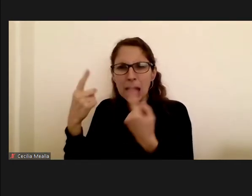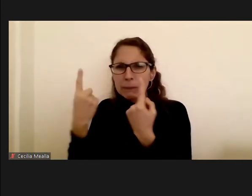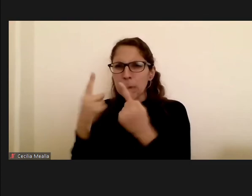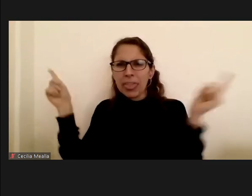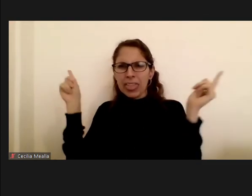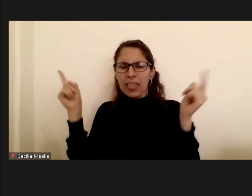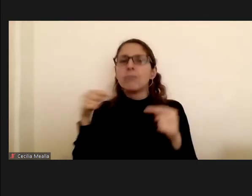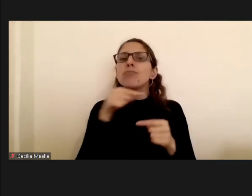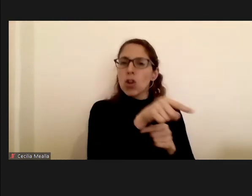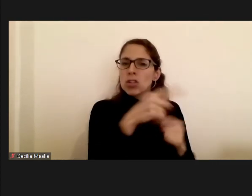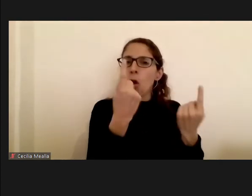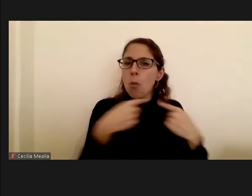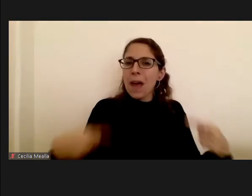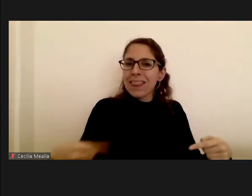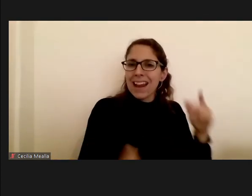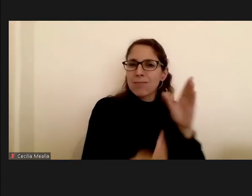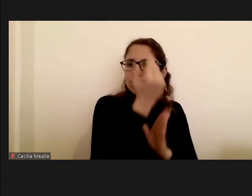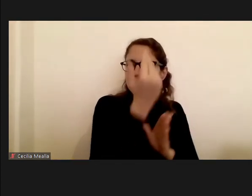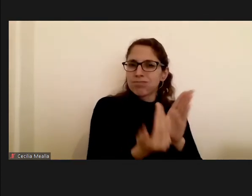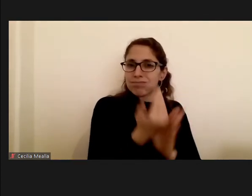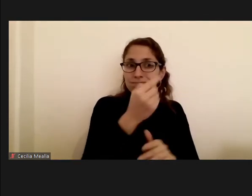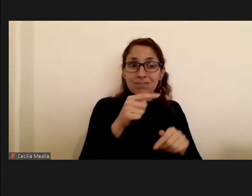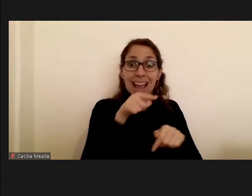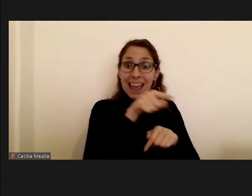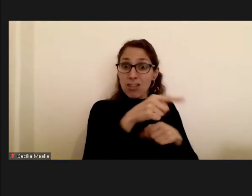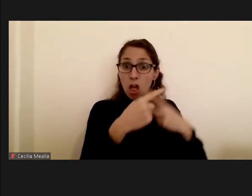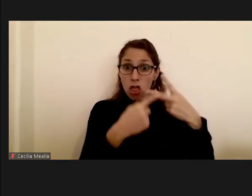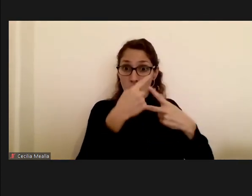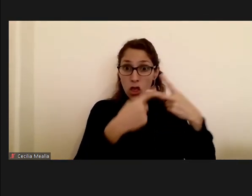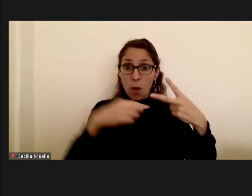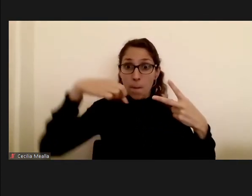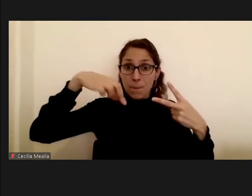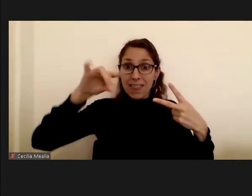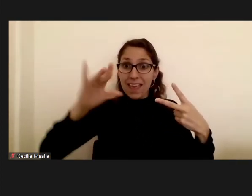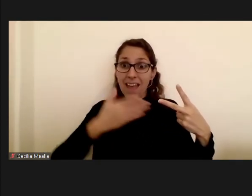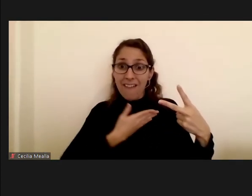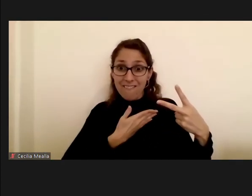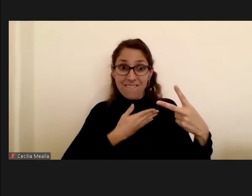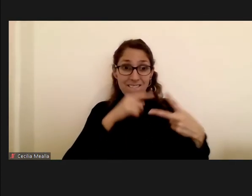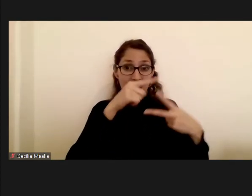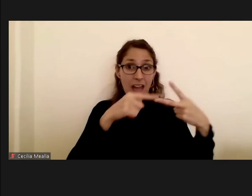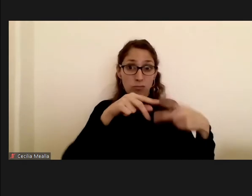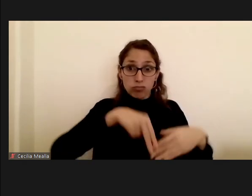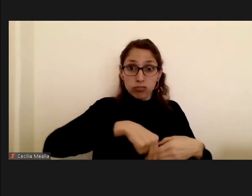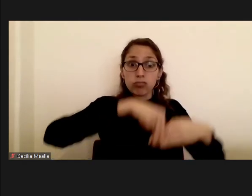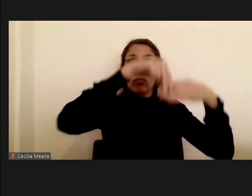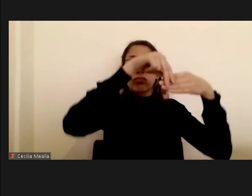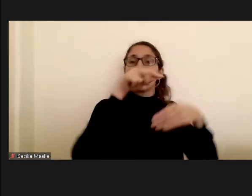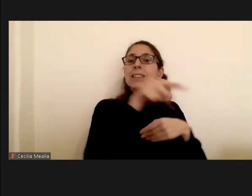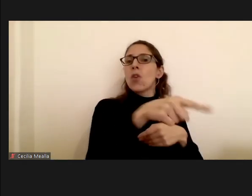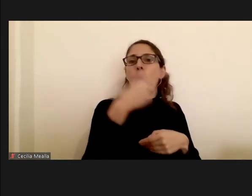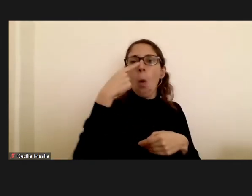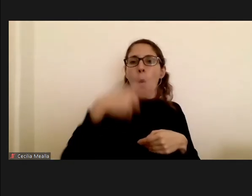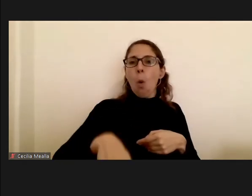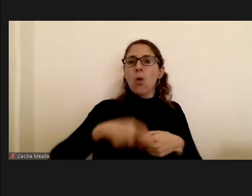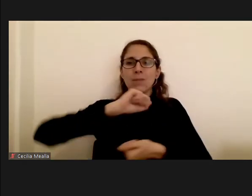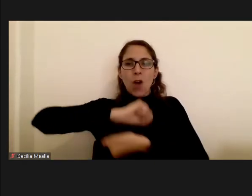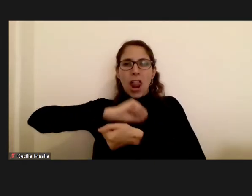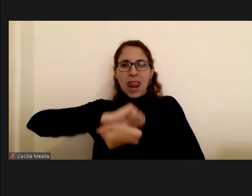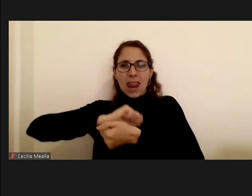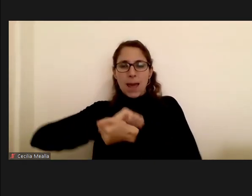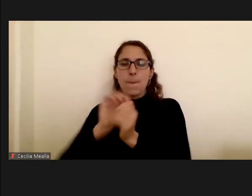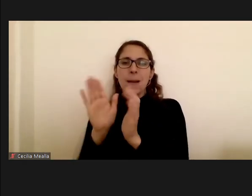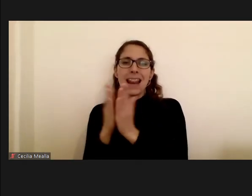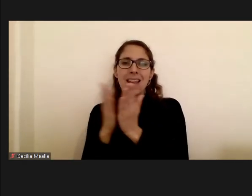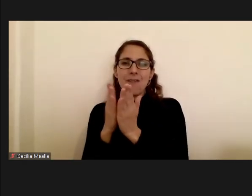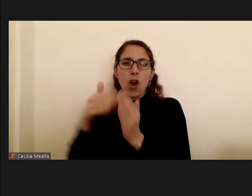nuevo. Estos documentos que subimos, estos 2 PDF, son de la última edición del libro de microbiología de